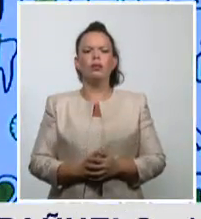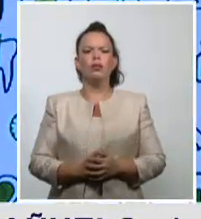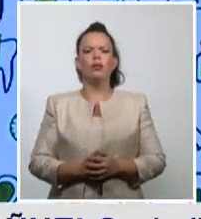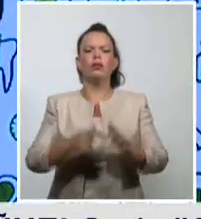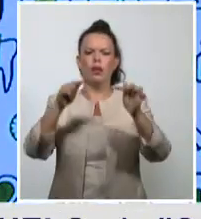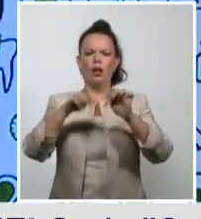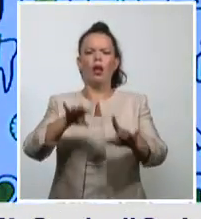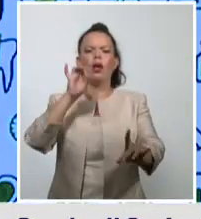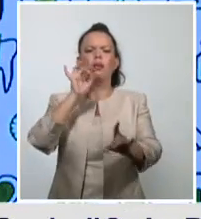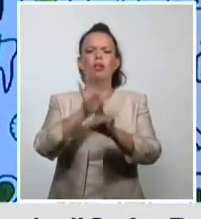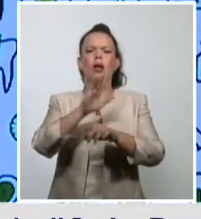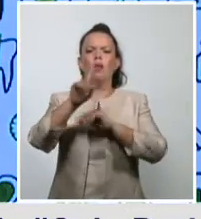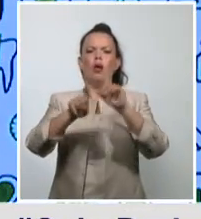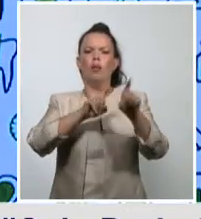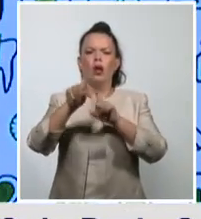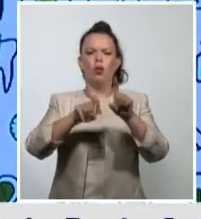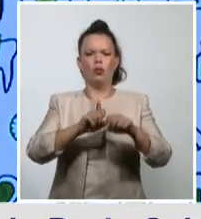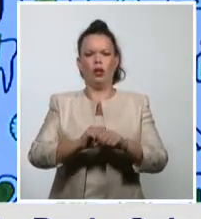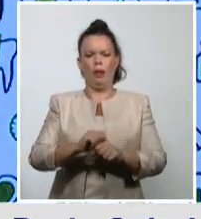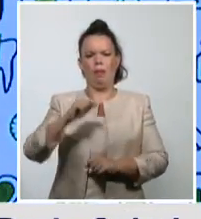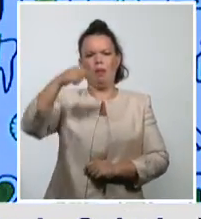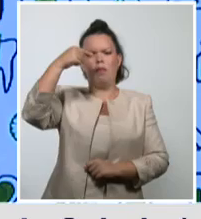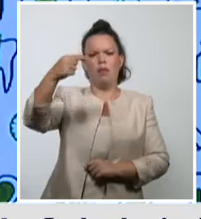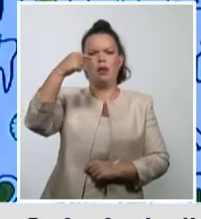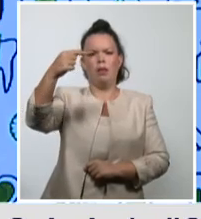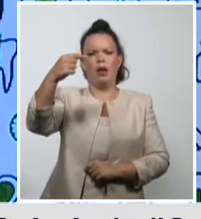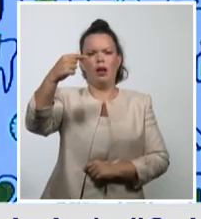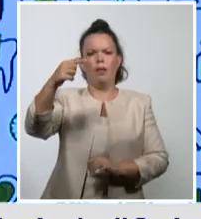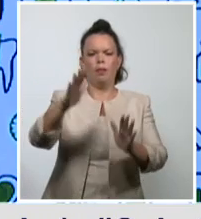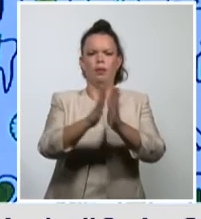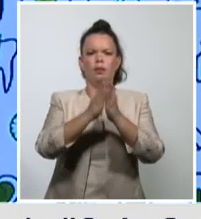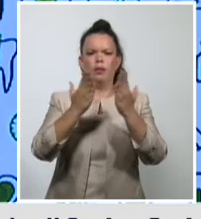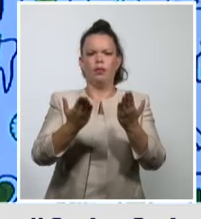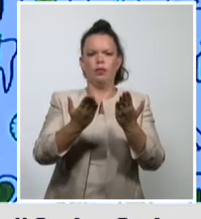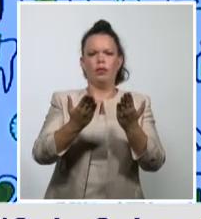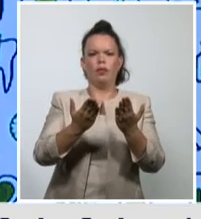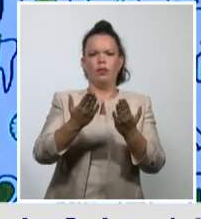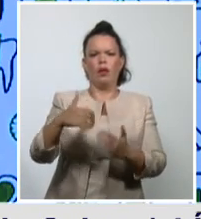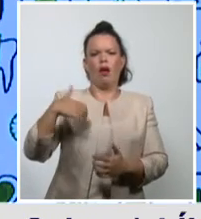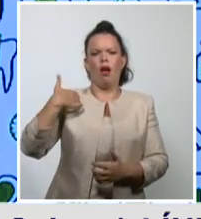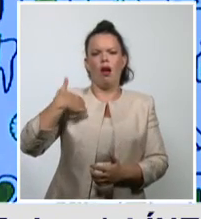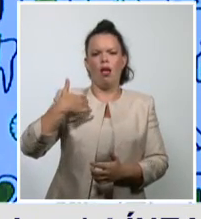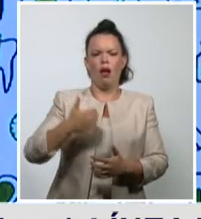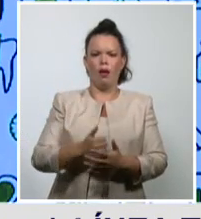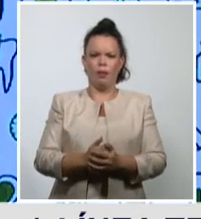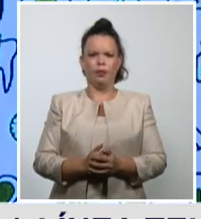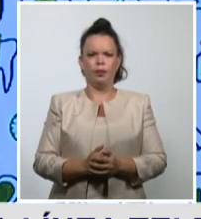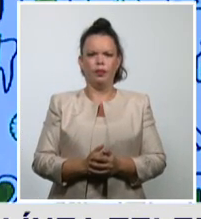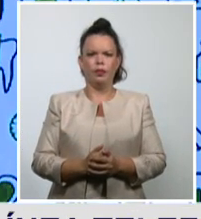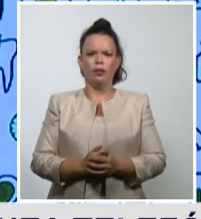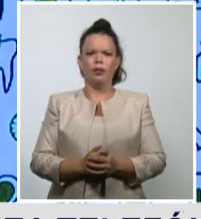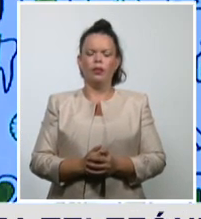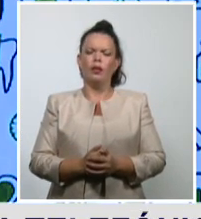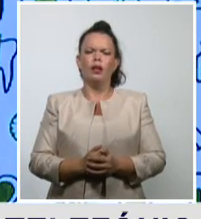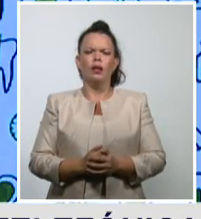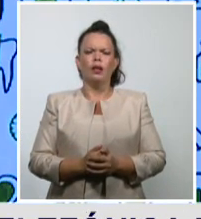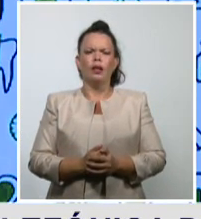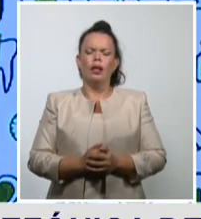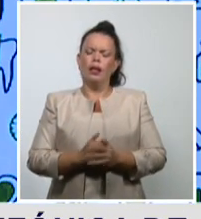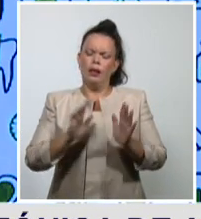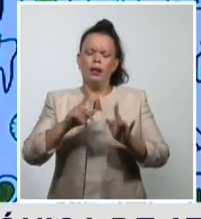preguntas. La primera pregunta nos la envía la revista Cuba Plus de Canadá y dice lo siguiente. Respecto a los